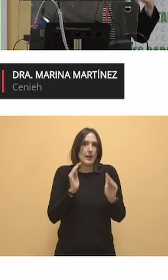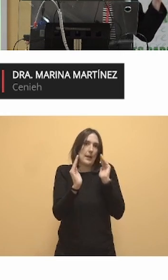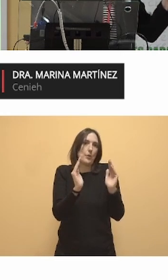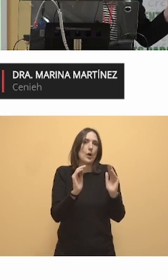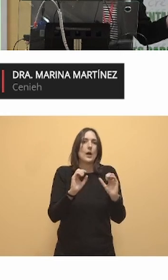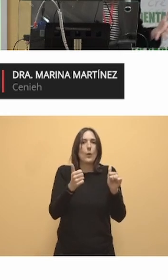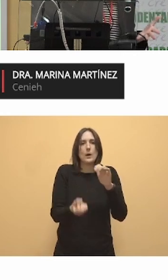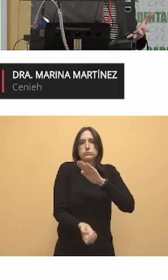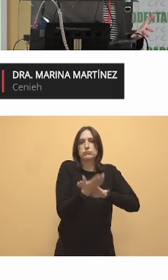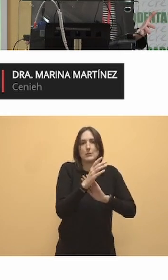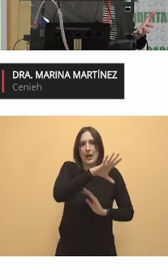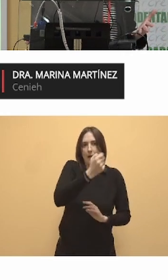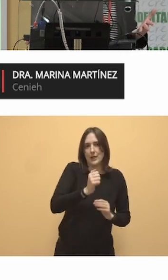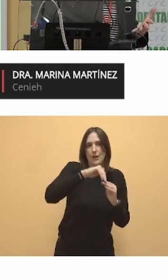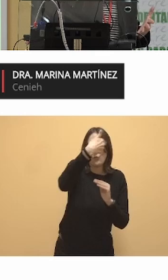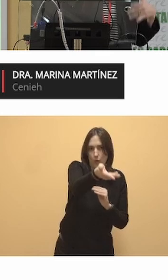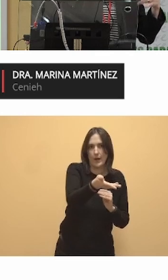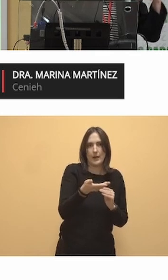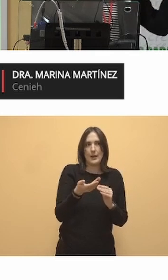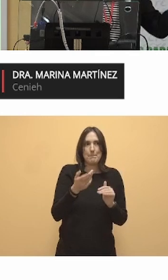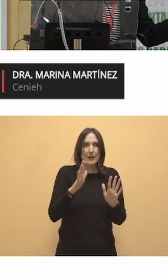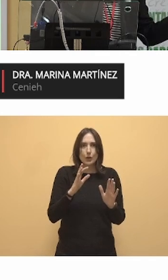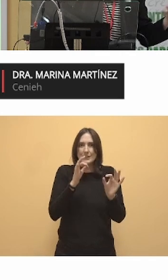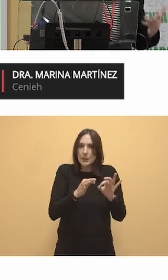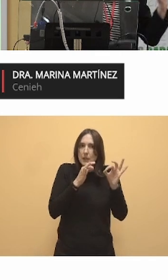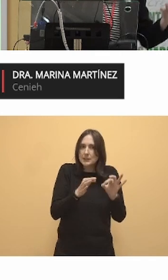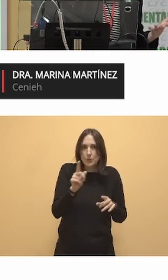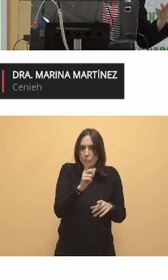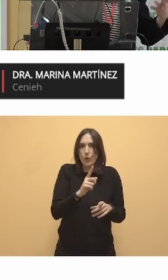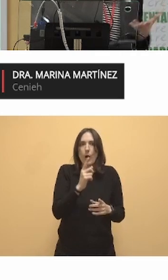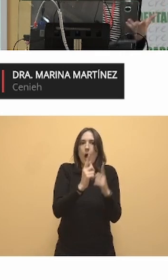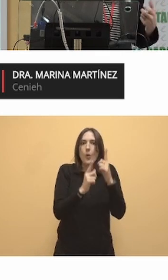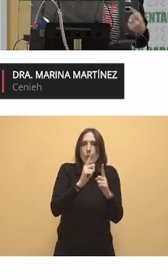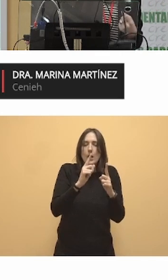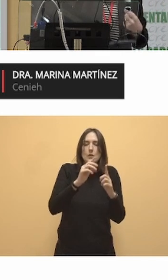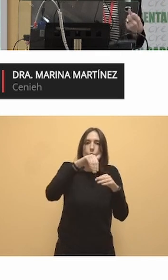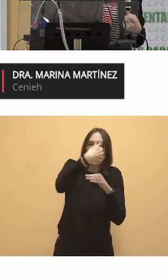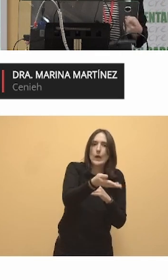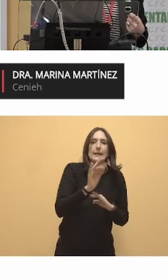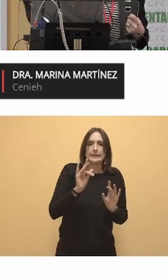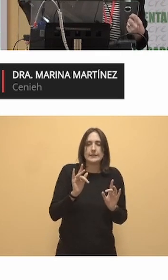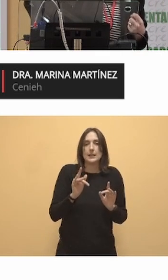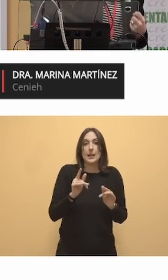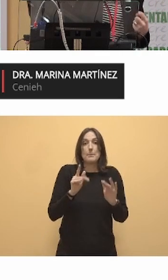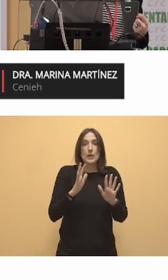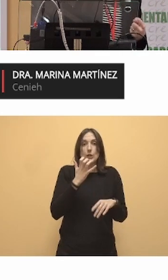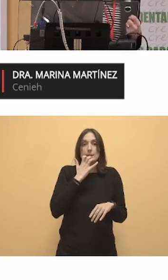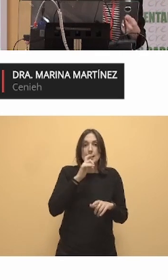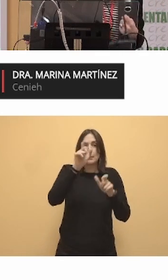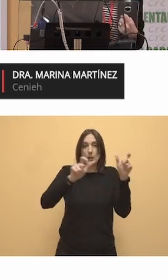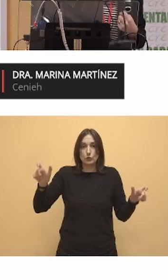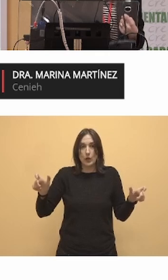no siempre hemos tenido que salir de África. Esas migraciones han salido, pero si las poblaciones